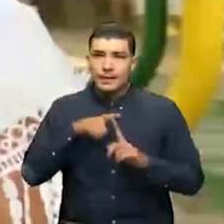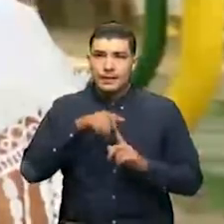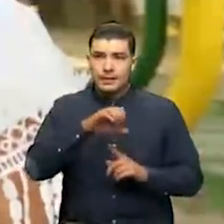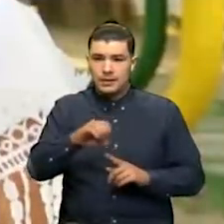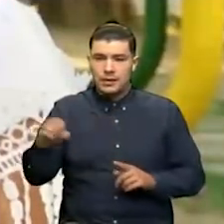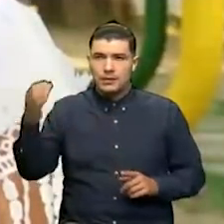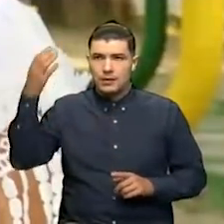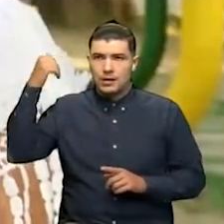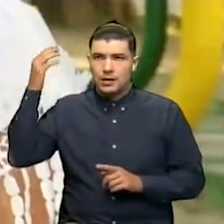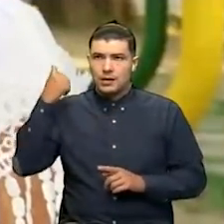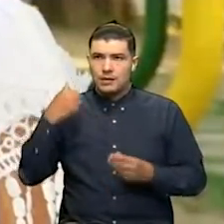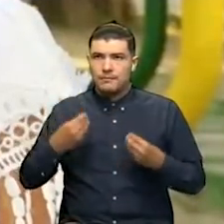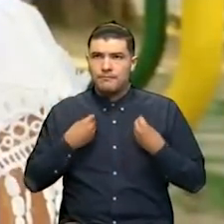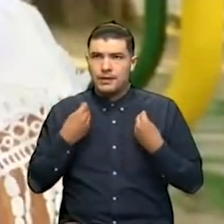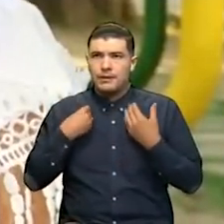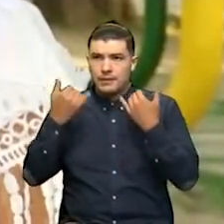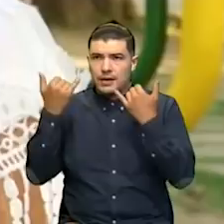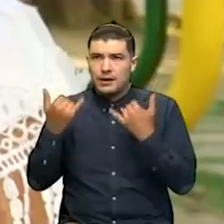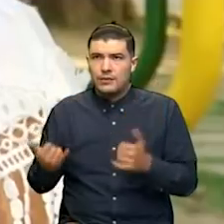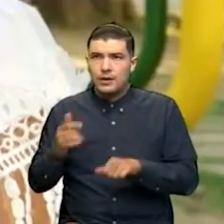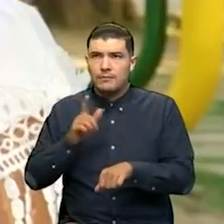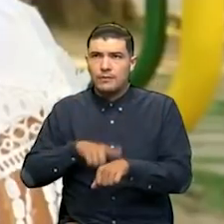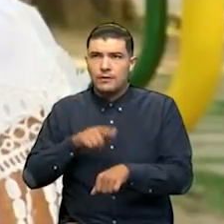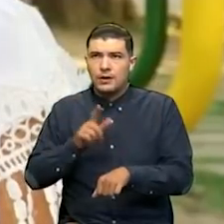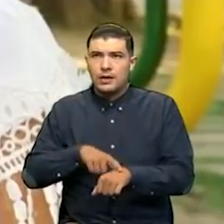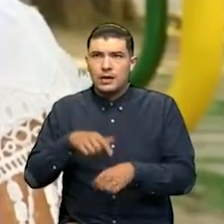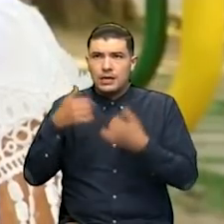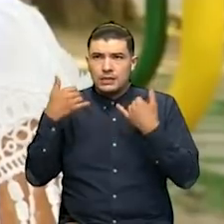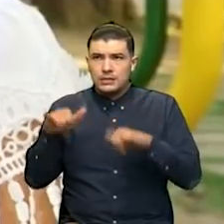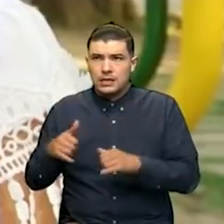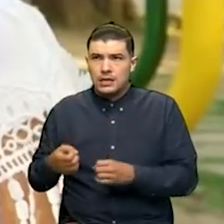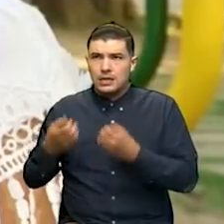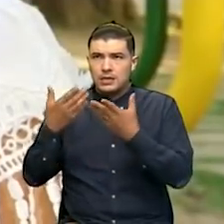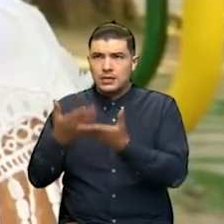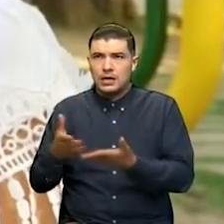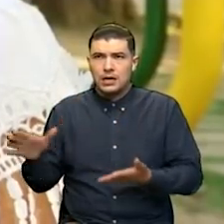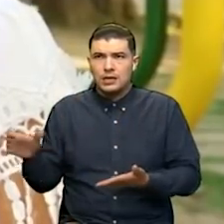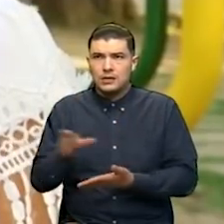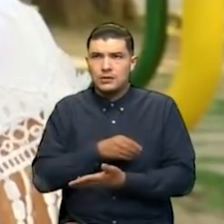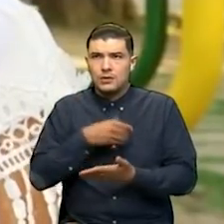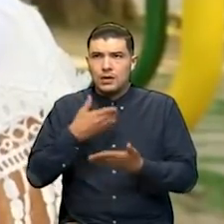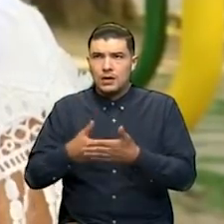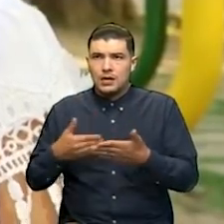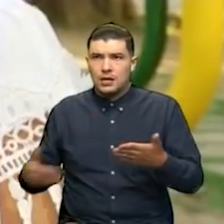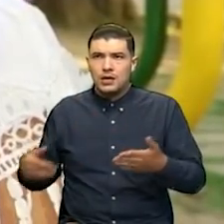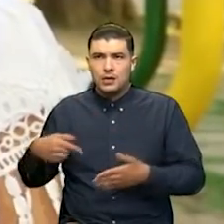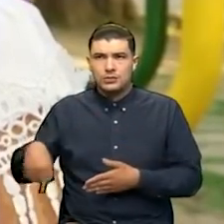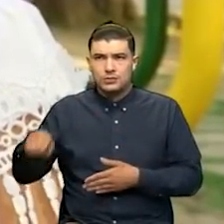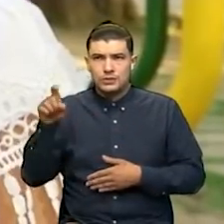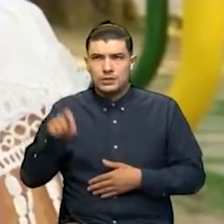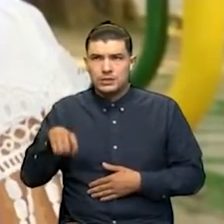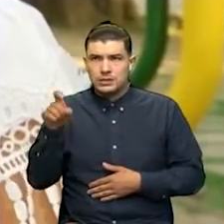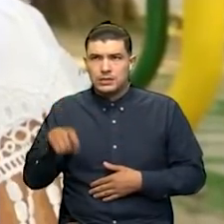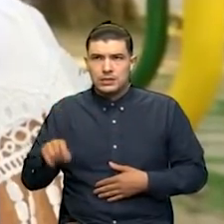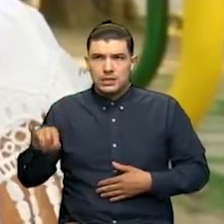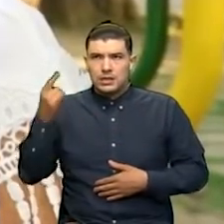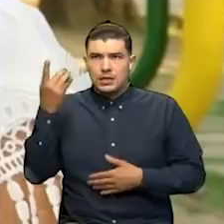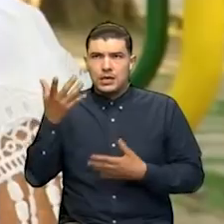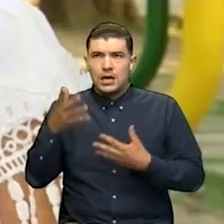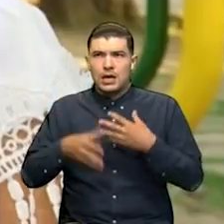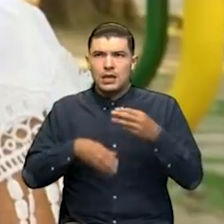que viven en estos momentos, ya han entregado toda la documentación que se ha requerido